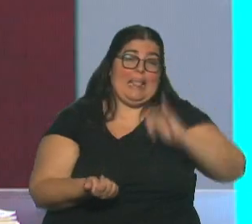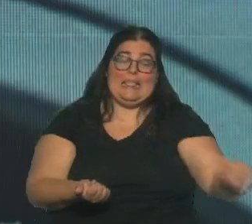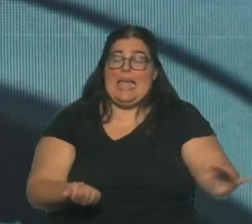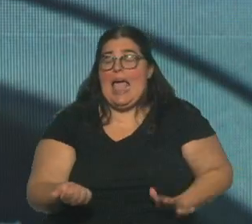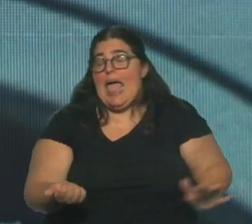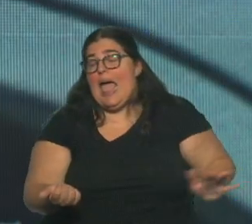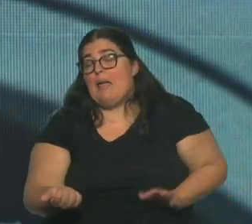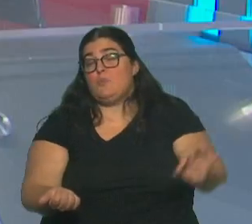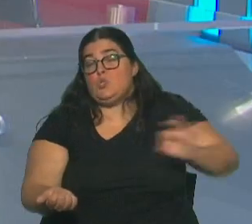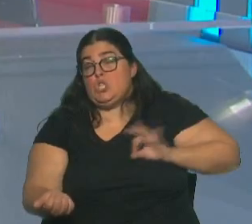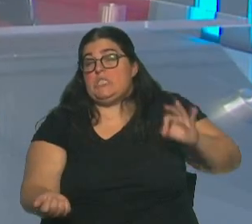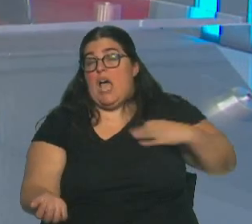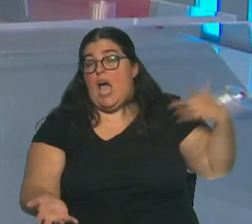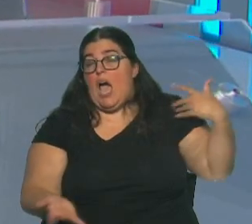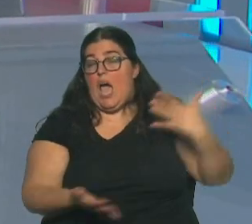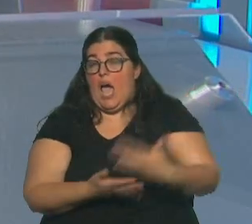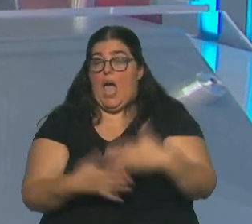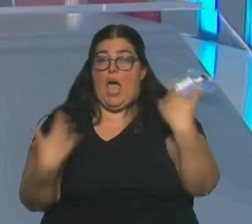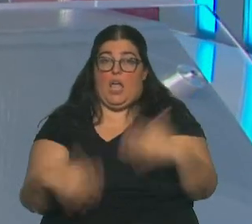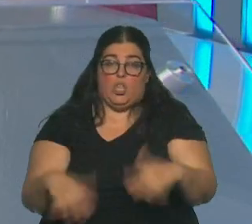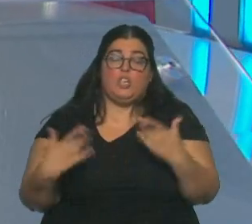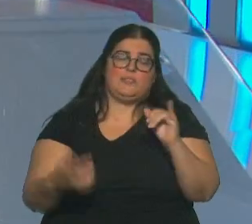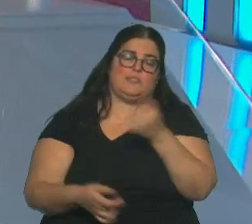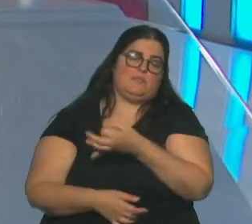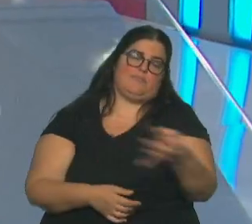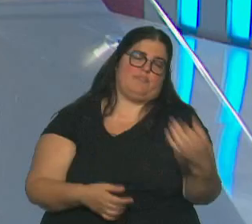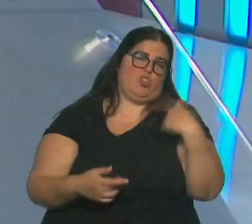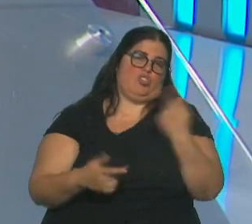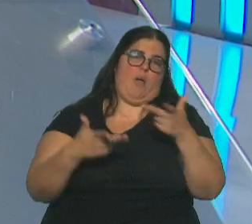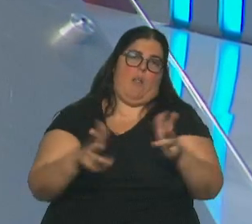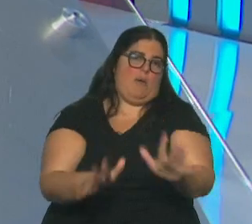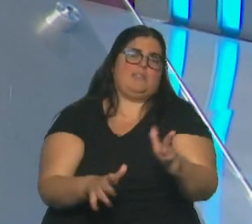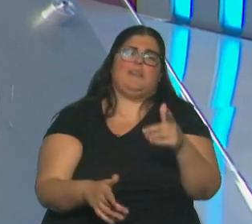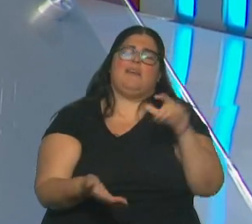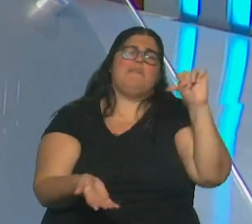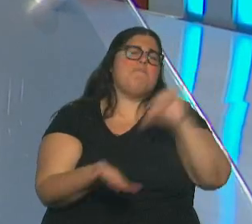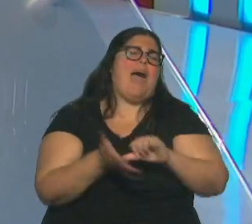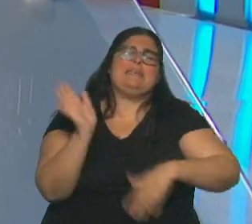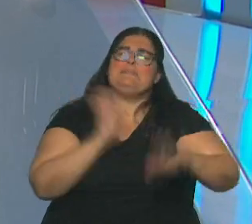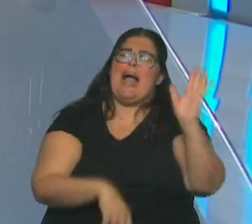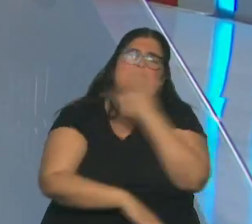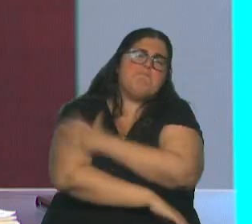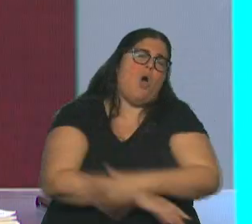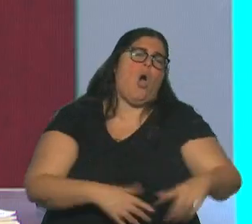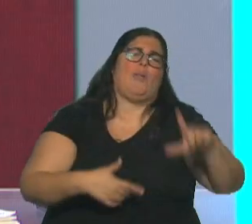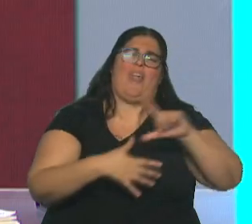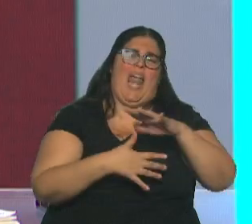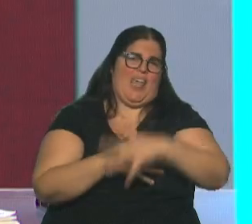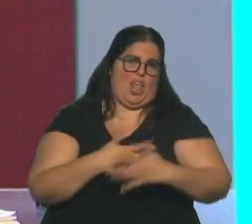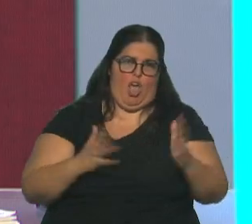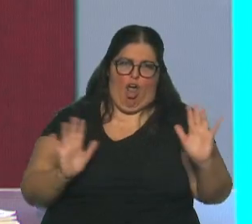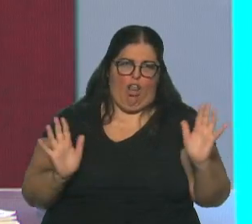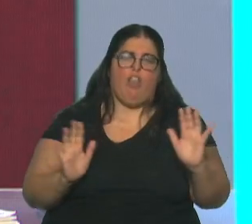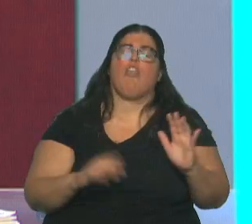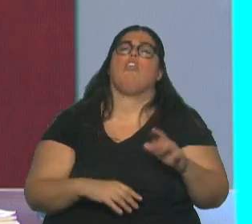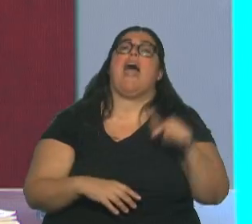Desde hace años. Sí, y es lo que mencionamos siempre, ¿no? Que sigue siendo el país más pobre de toda la región. Y ahora con